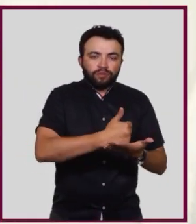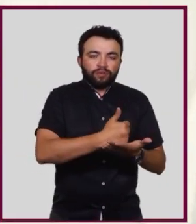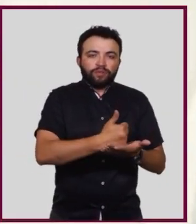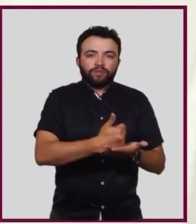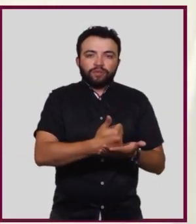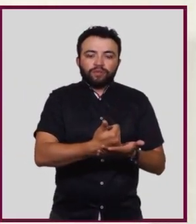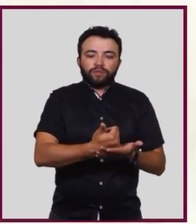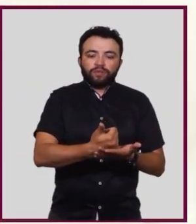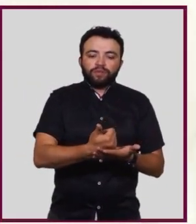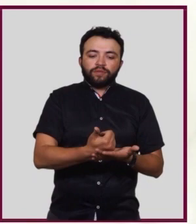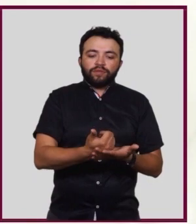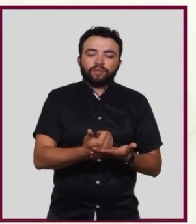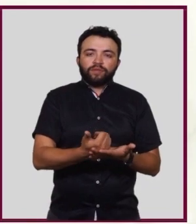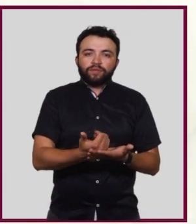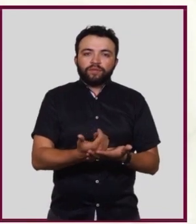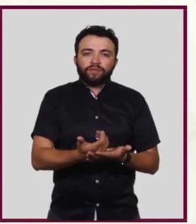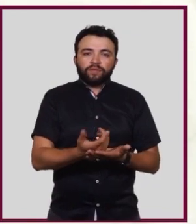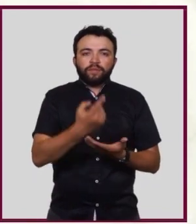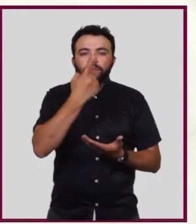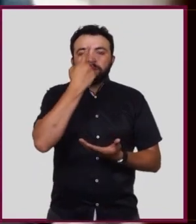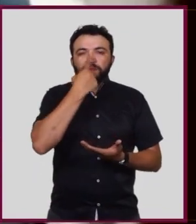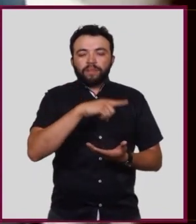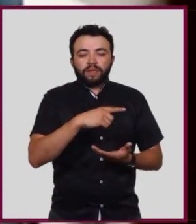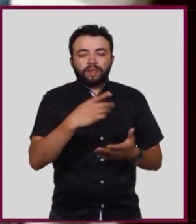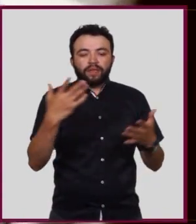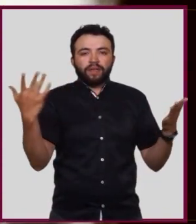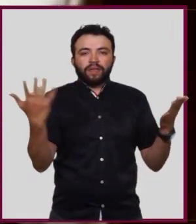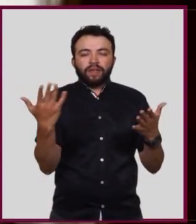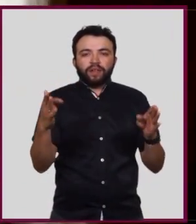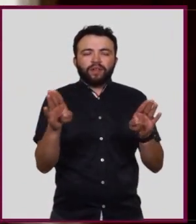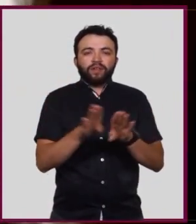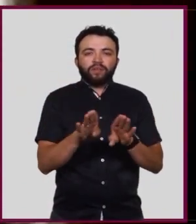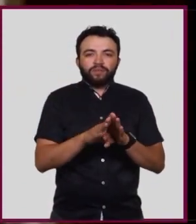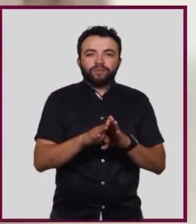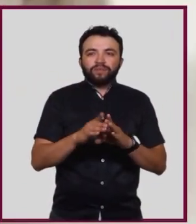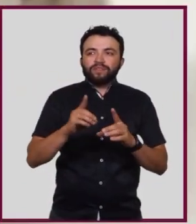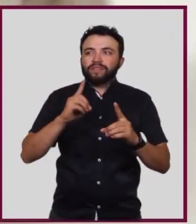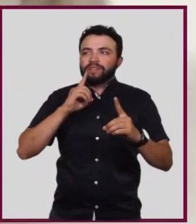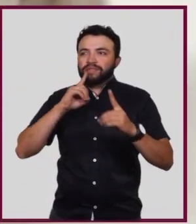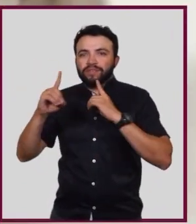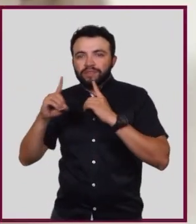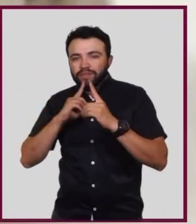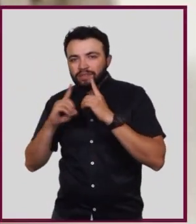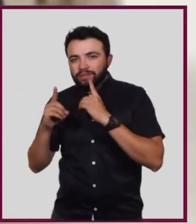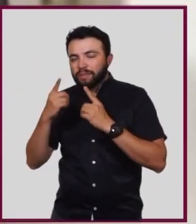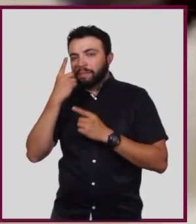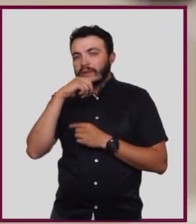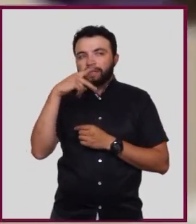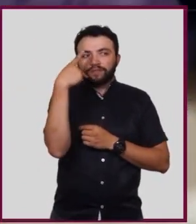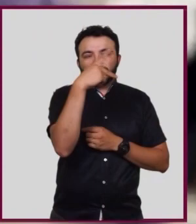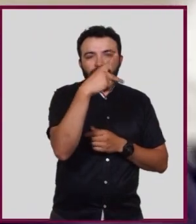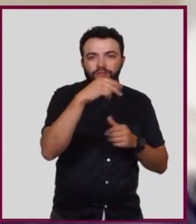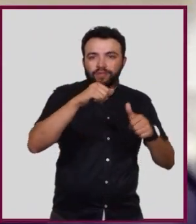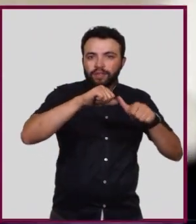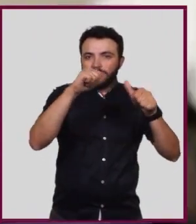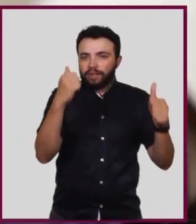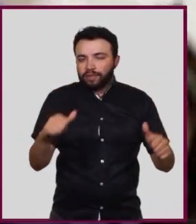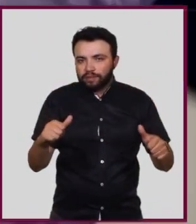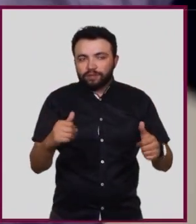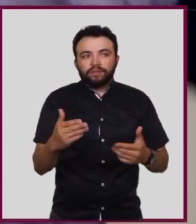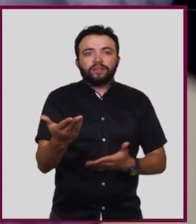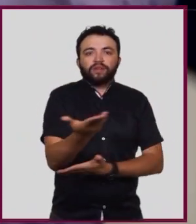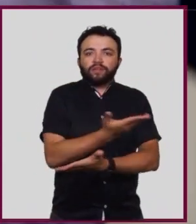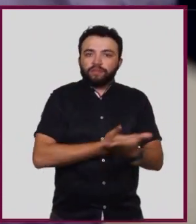ayuda en la construcción de discursos para los artistas, colabora con